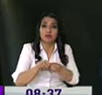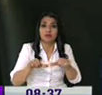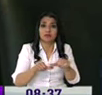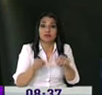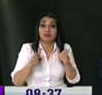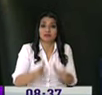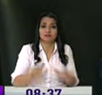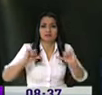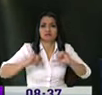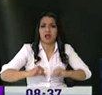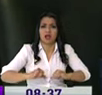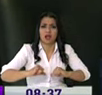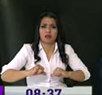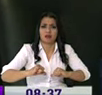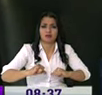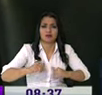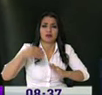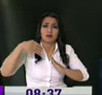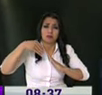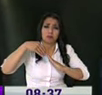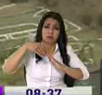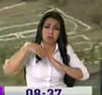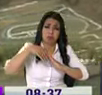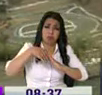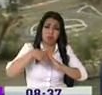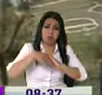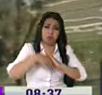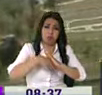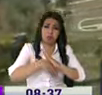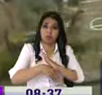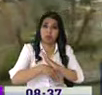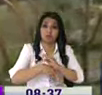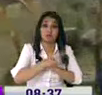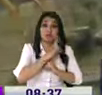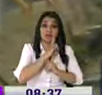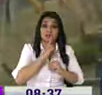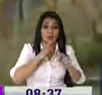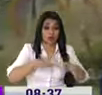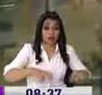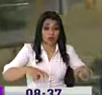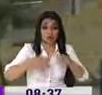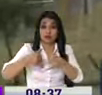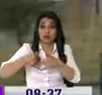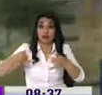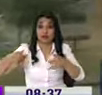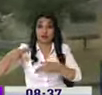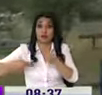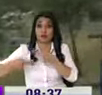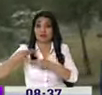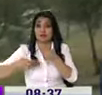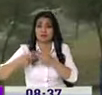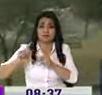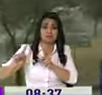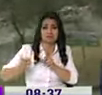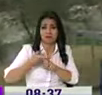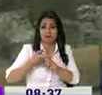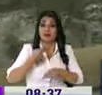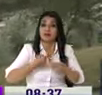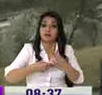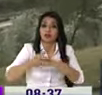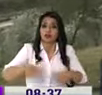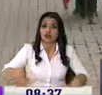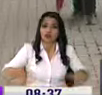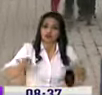tenido, sí fue en descenso. Un patio de comidas y varios locales comerciales fueron de los primeros negocios en